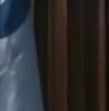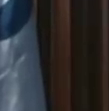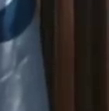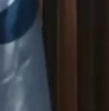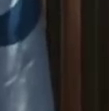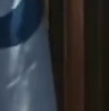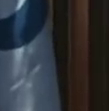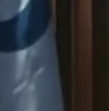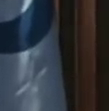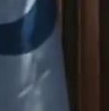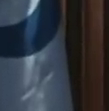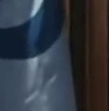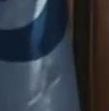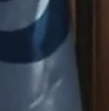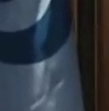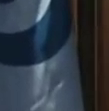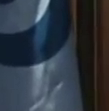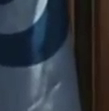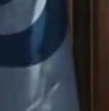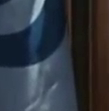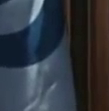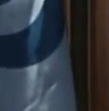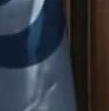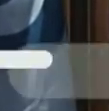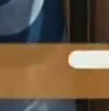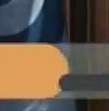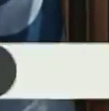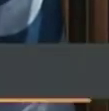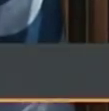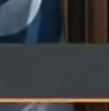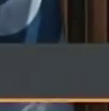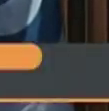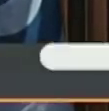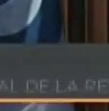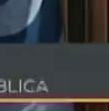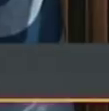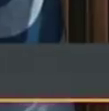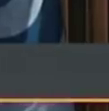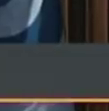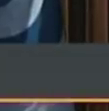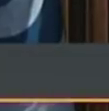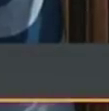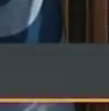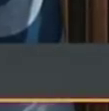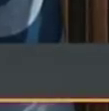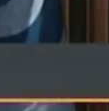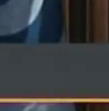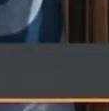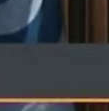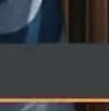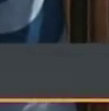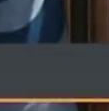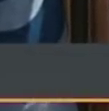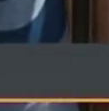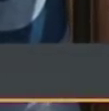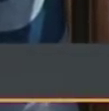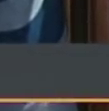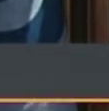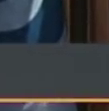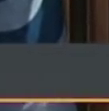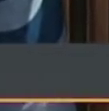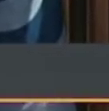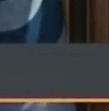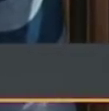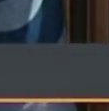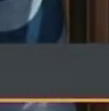contra la nación quedó aprendí un balance importante de las investigaciones con acciones judiciales